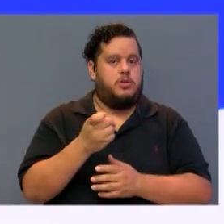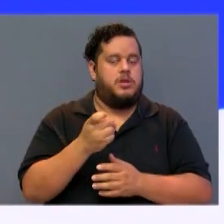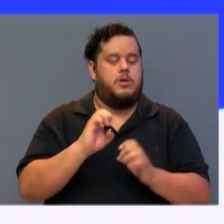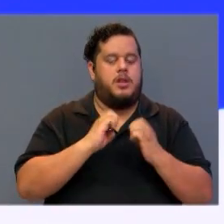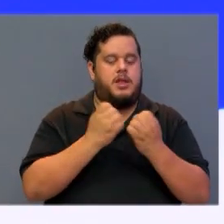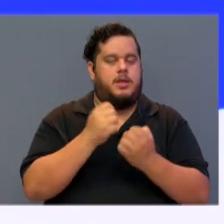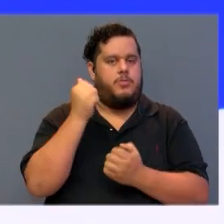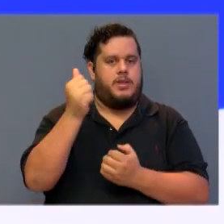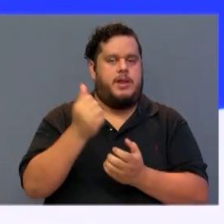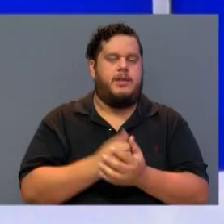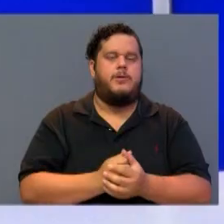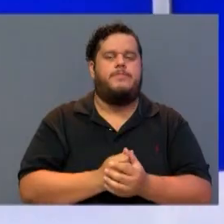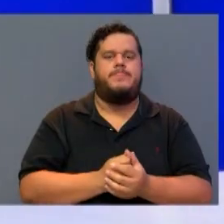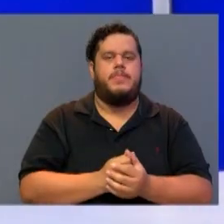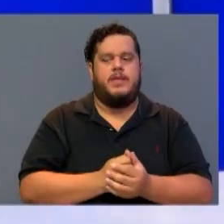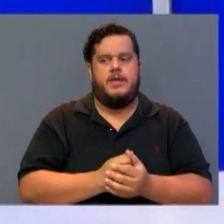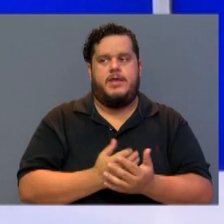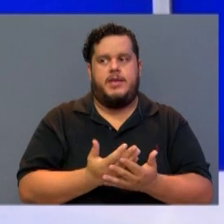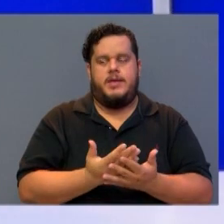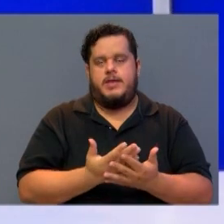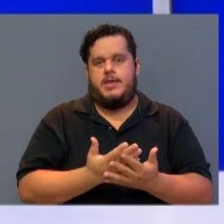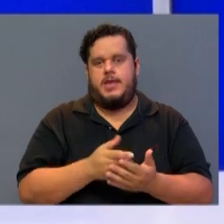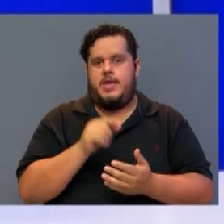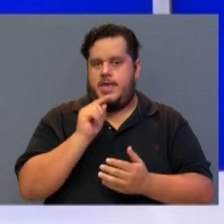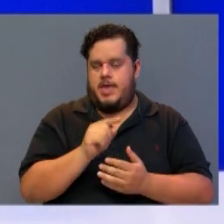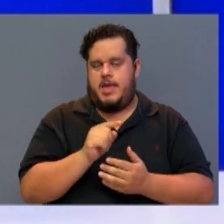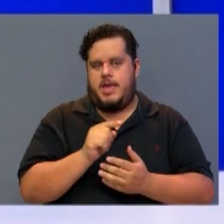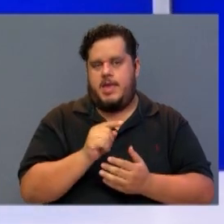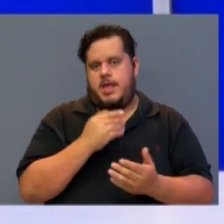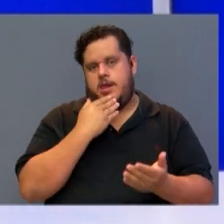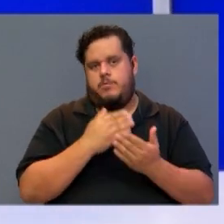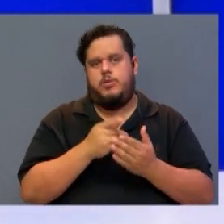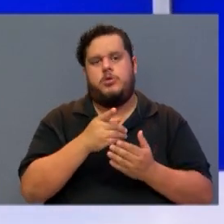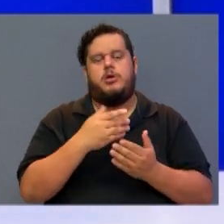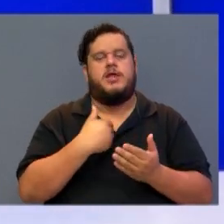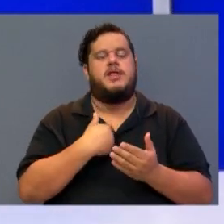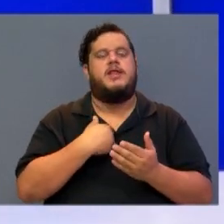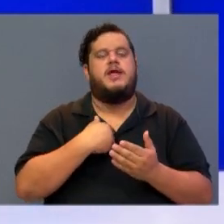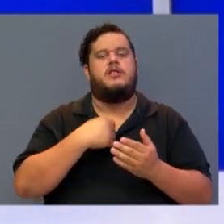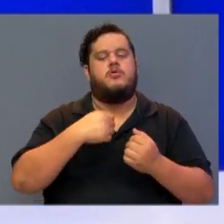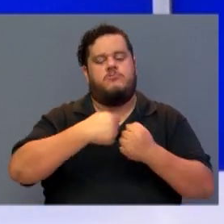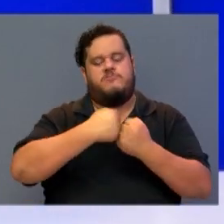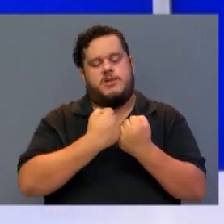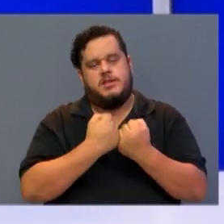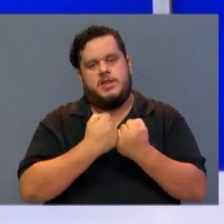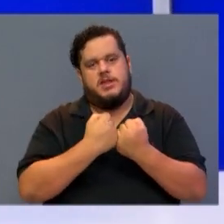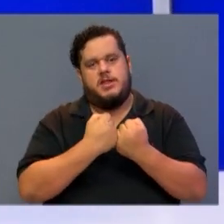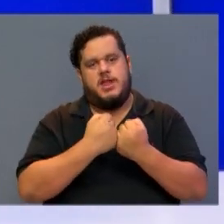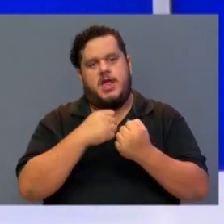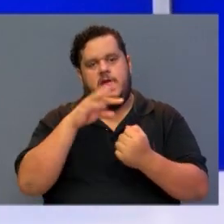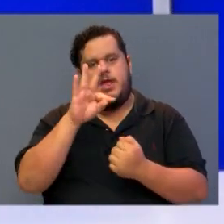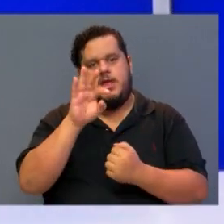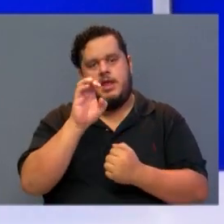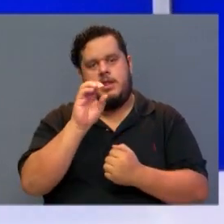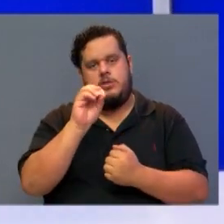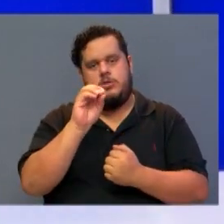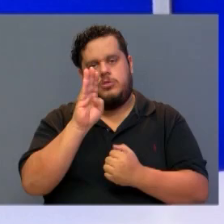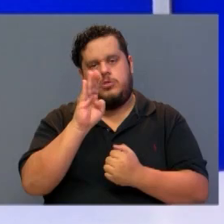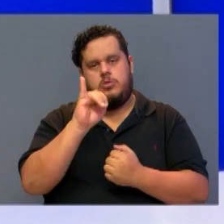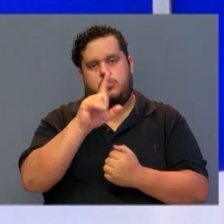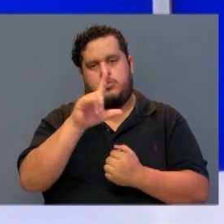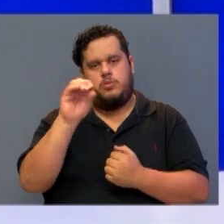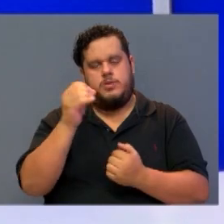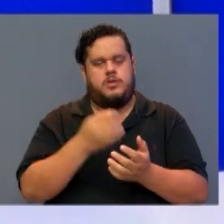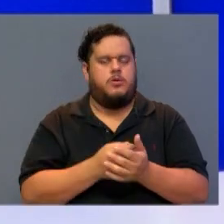liga. Incluso este será un, bueno, lo que tiene es un esguince en su tobillo, que vimos incluso hasta imágenes